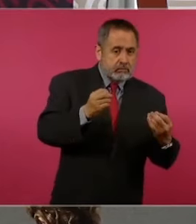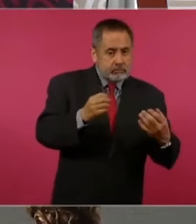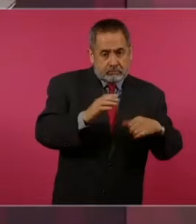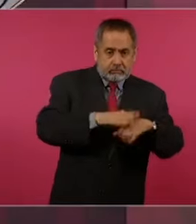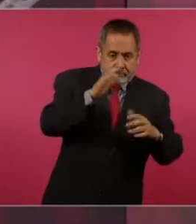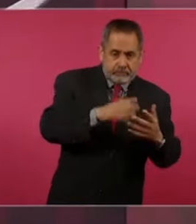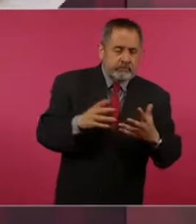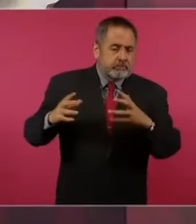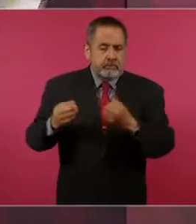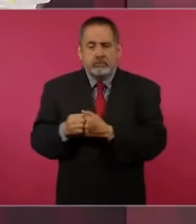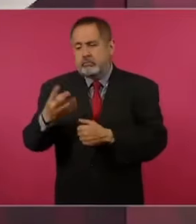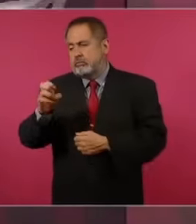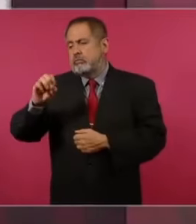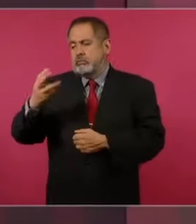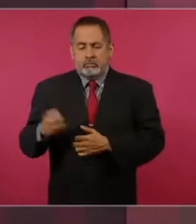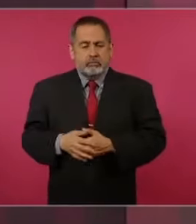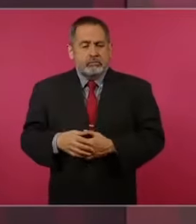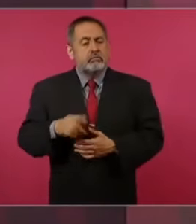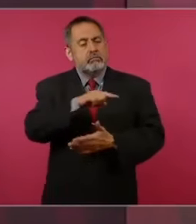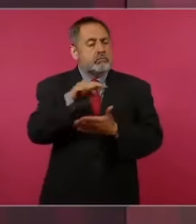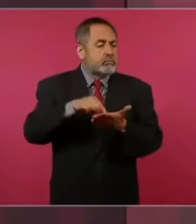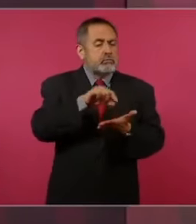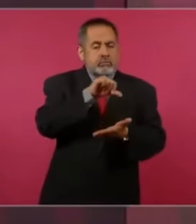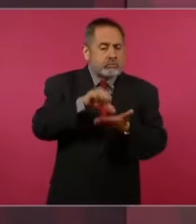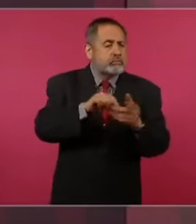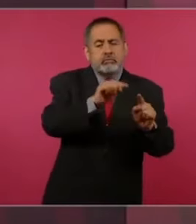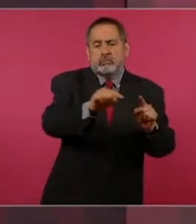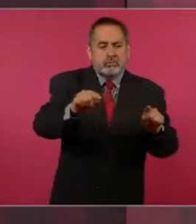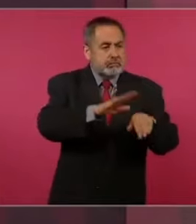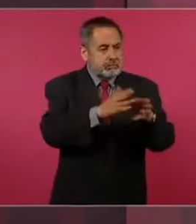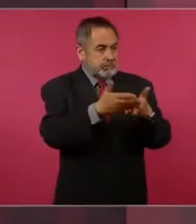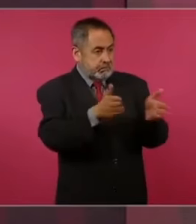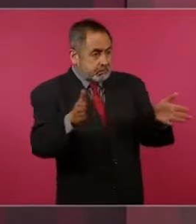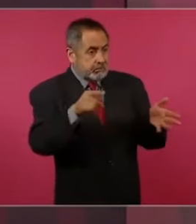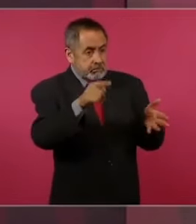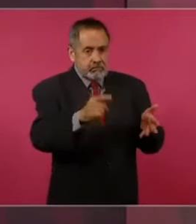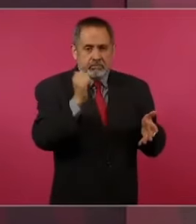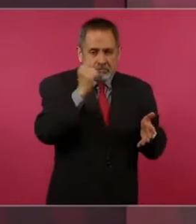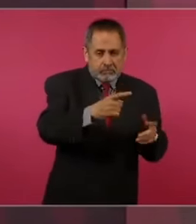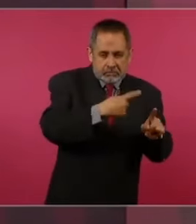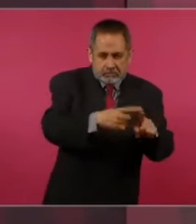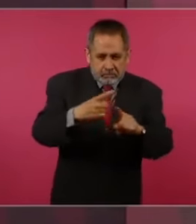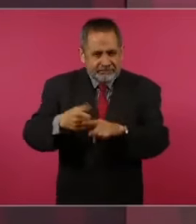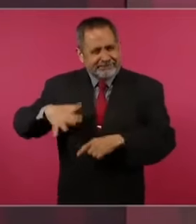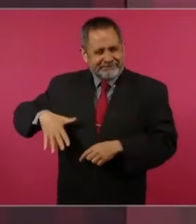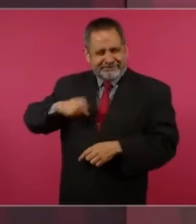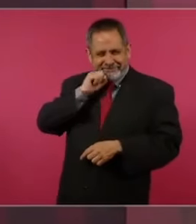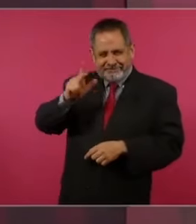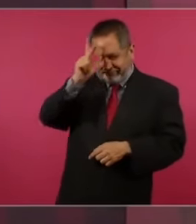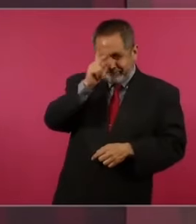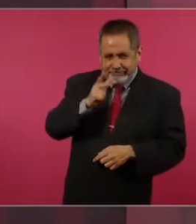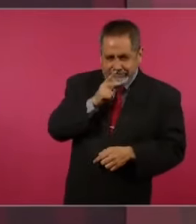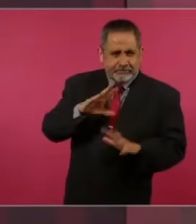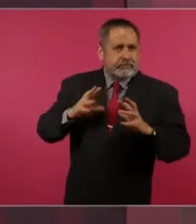403 y centros de salud con servicios ampliados como este que nos enlazamos a Villahermosa